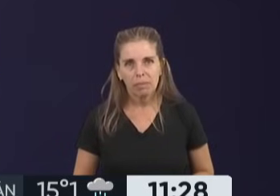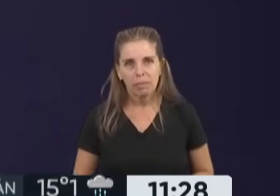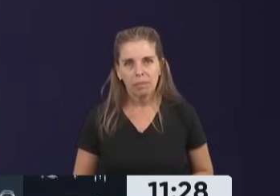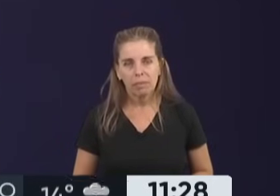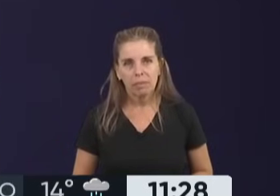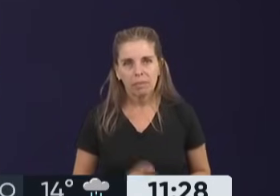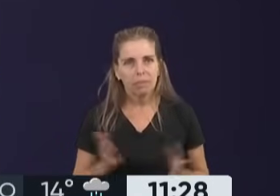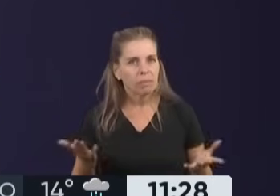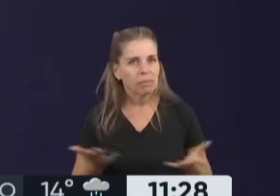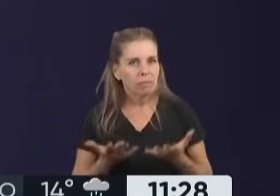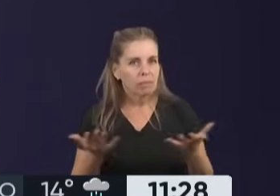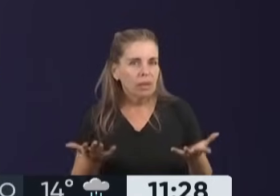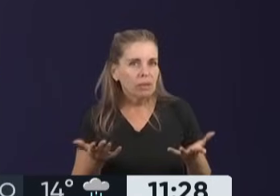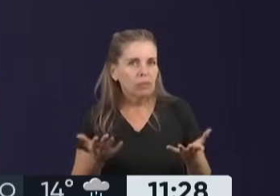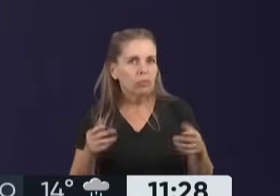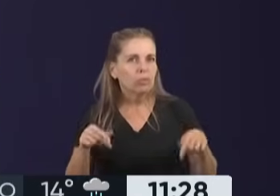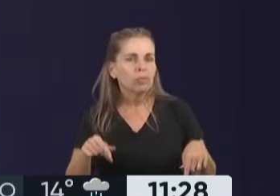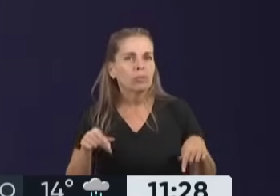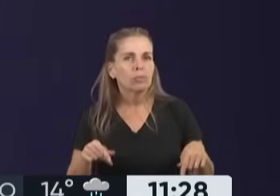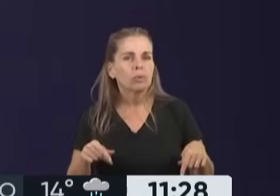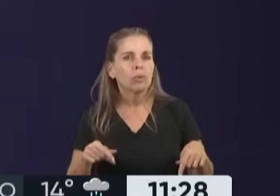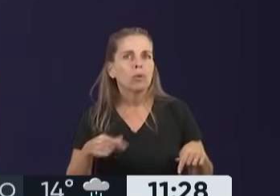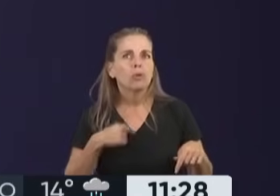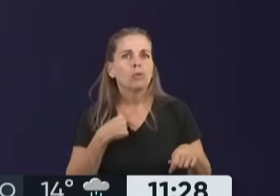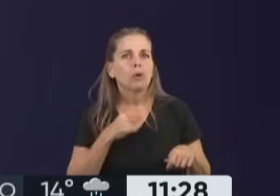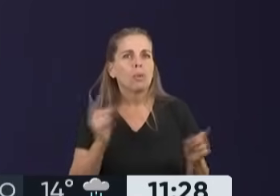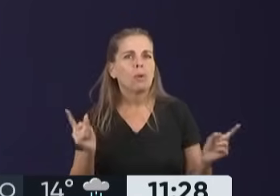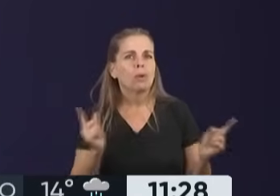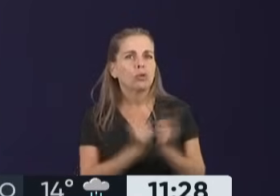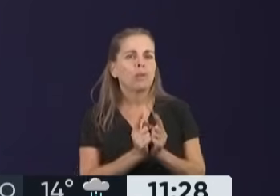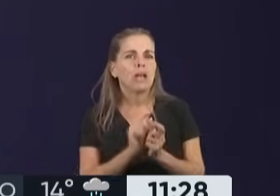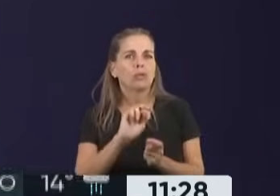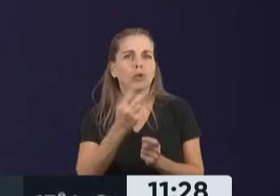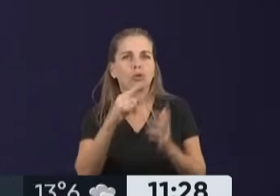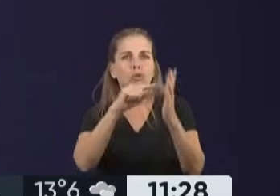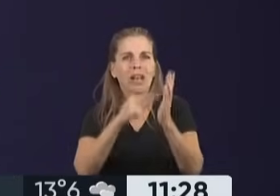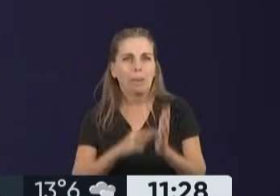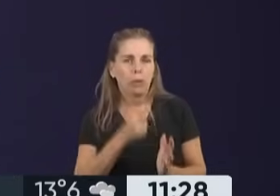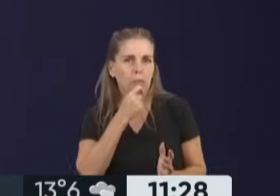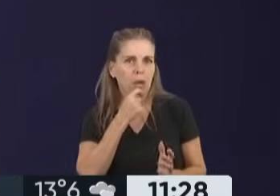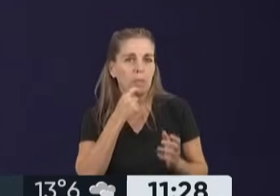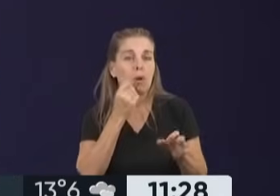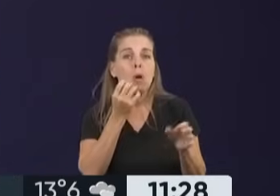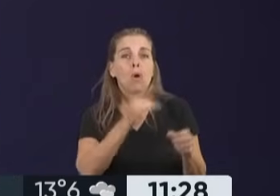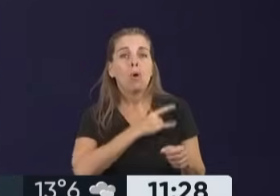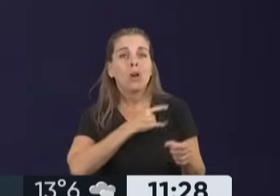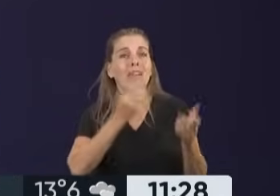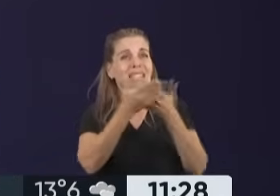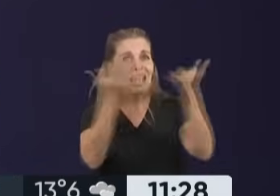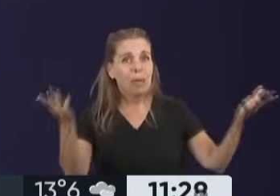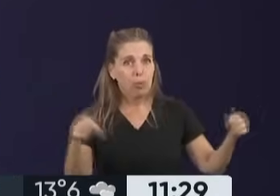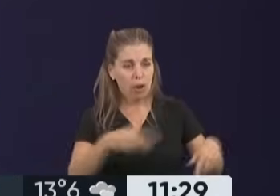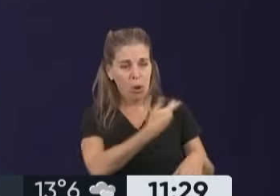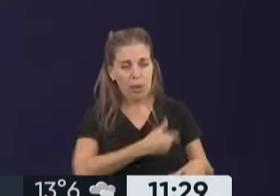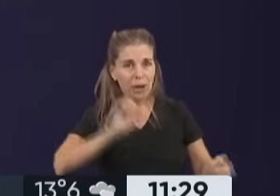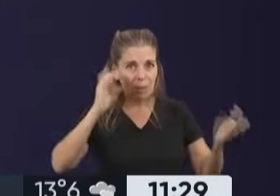a ver, es una discusión que yo lo resumiría en 2 o 3 puntos. Las universidades públicas, mientras que nosotros estemos en el gobierno, nadie